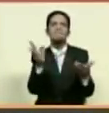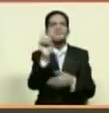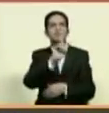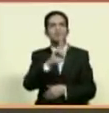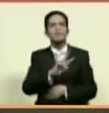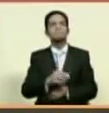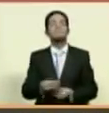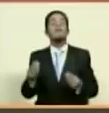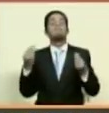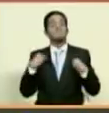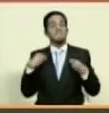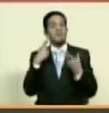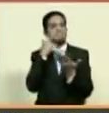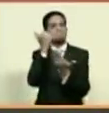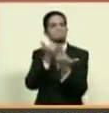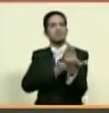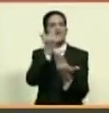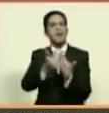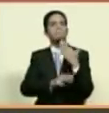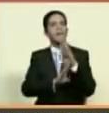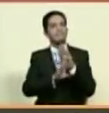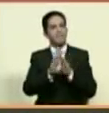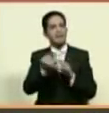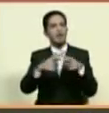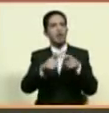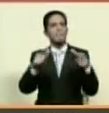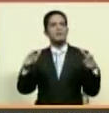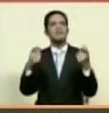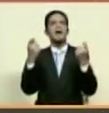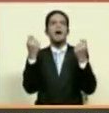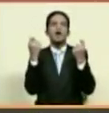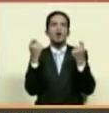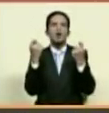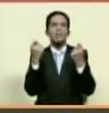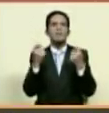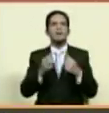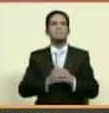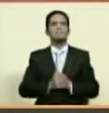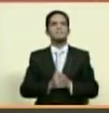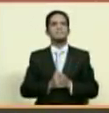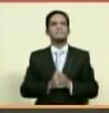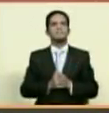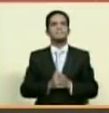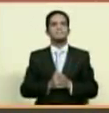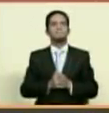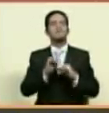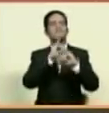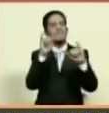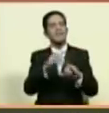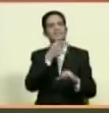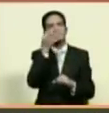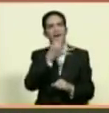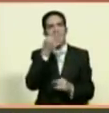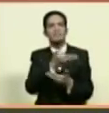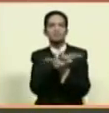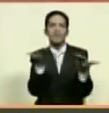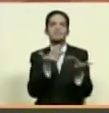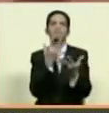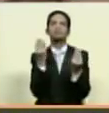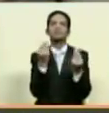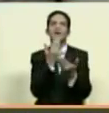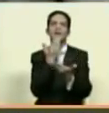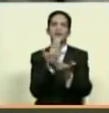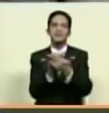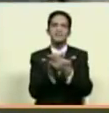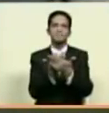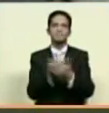viva el programa de recuperación, crecimiento y prosperidad económica. Feliz tarde a todos, muchas gracias.